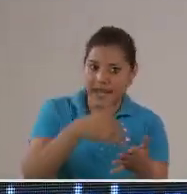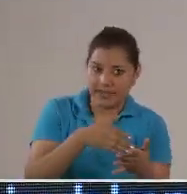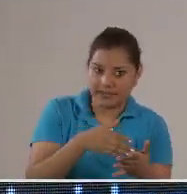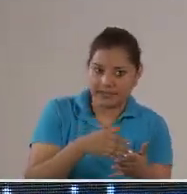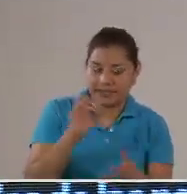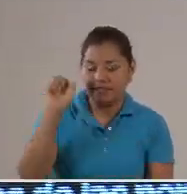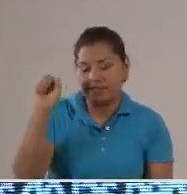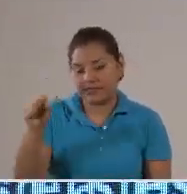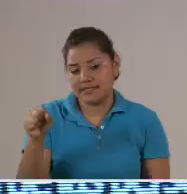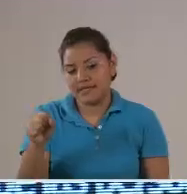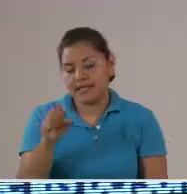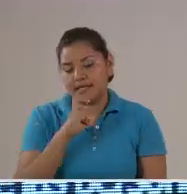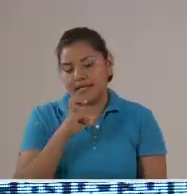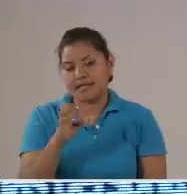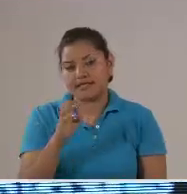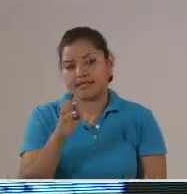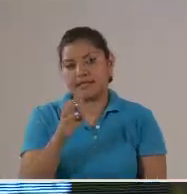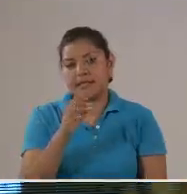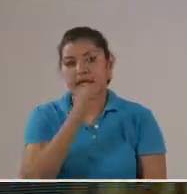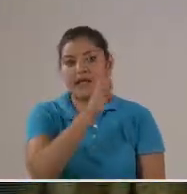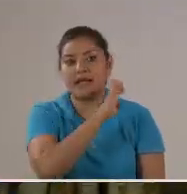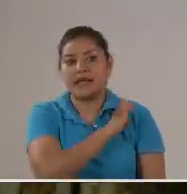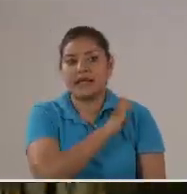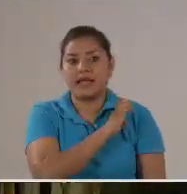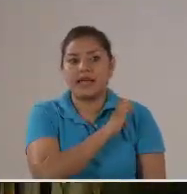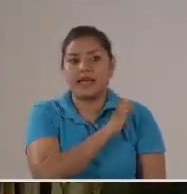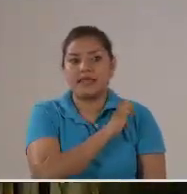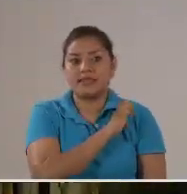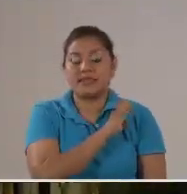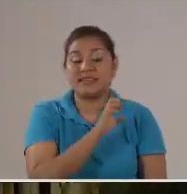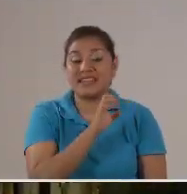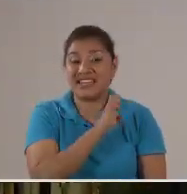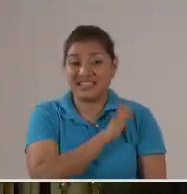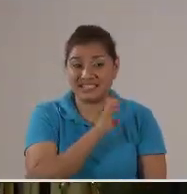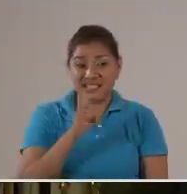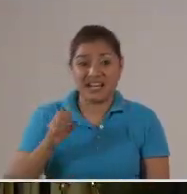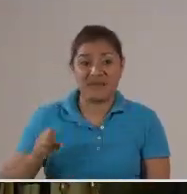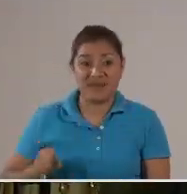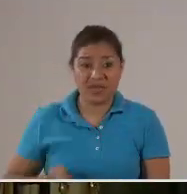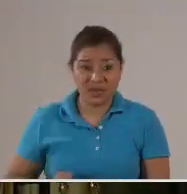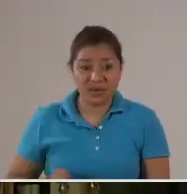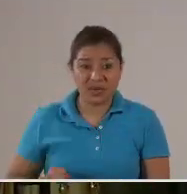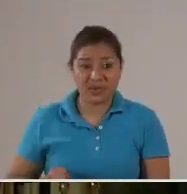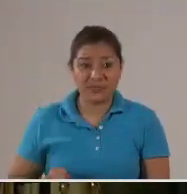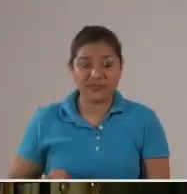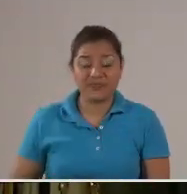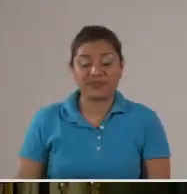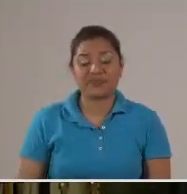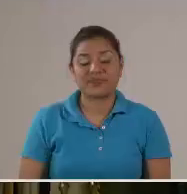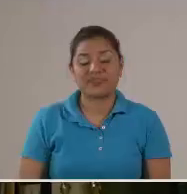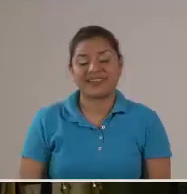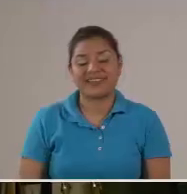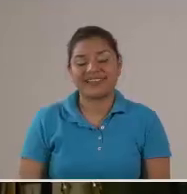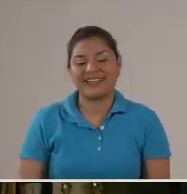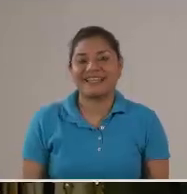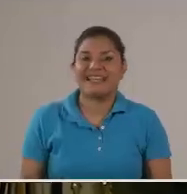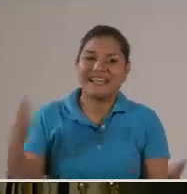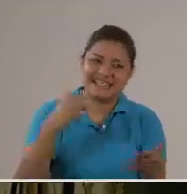salvadoreños pero no hablamos el mismo idioma pues la única diferencia es la